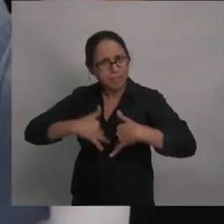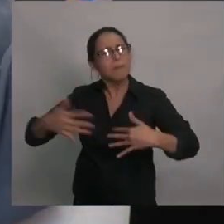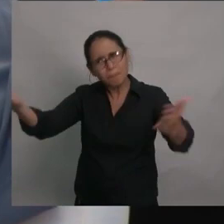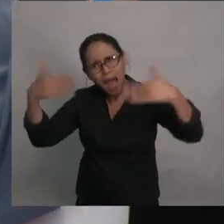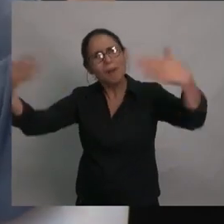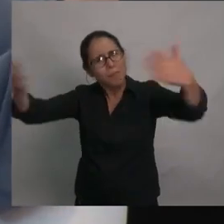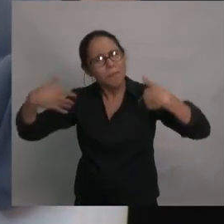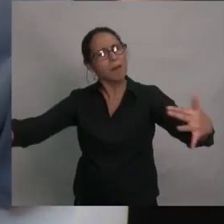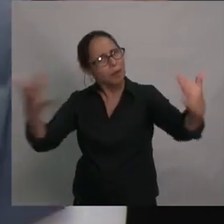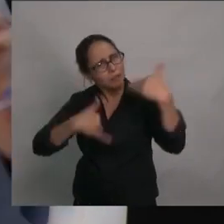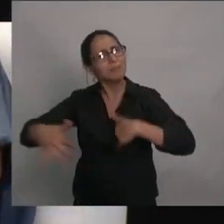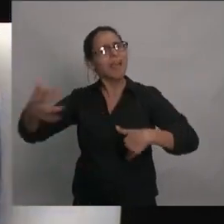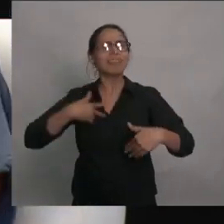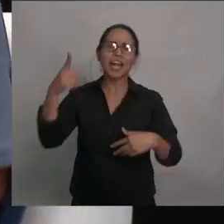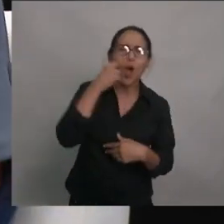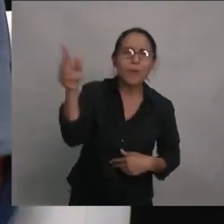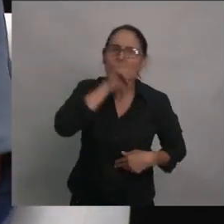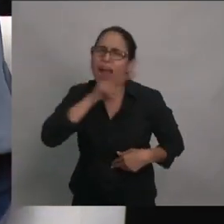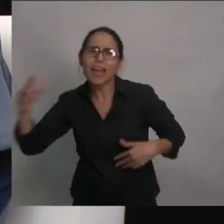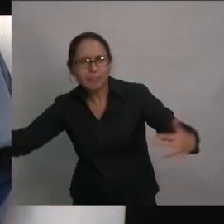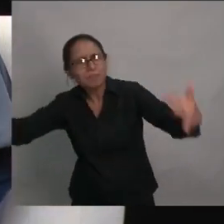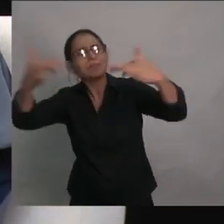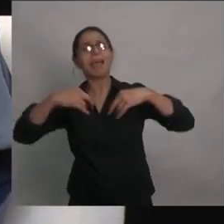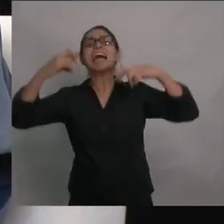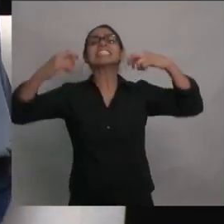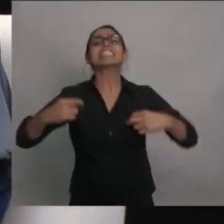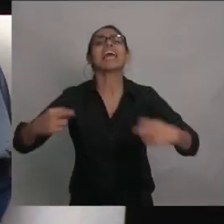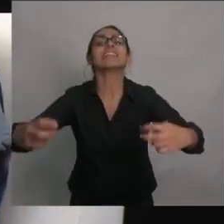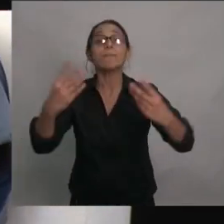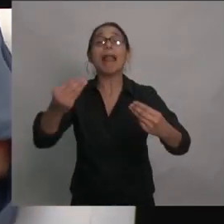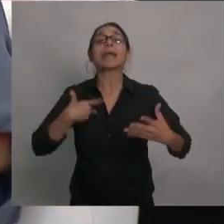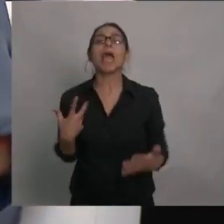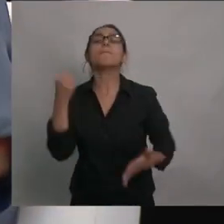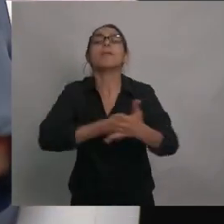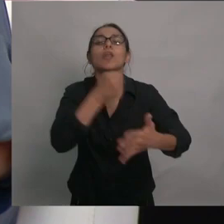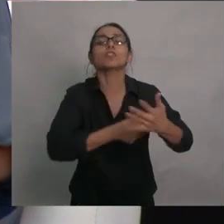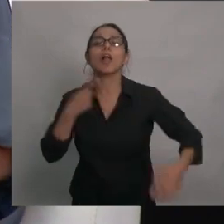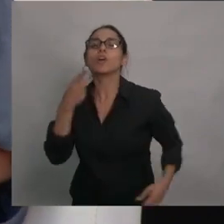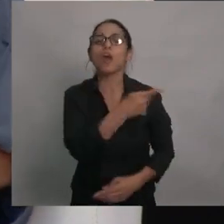Entren, entren todos y entren todas. Siéntense a luchar contra el fascismo.